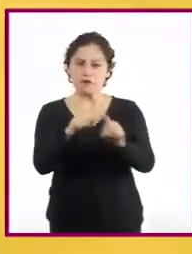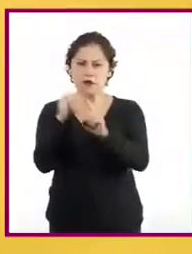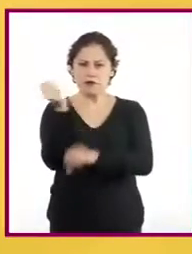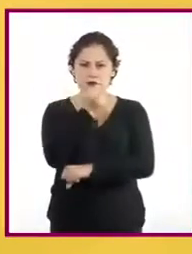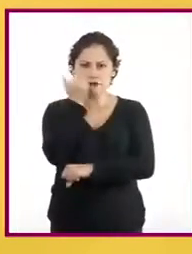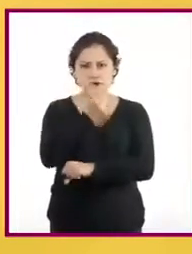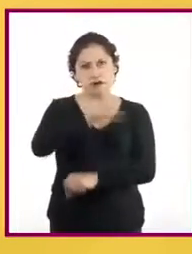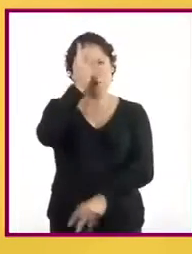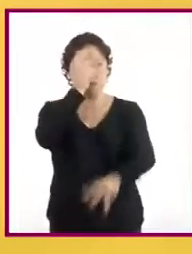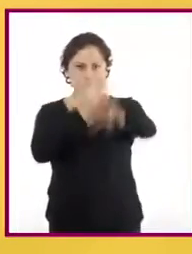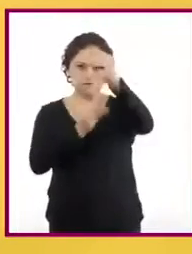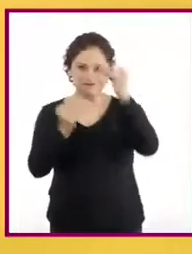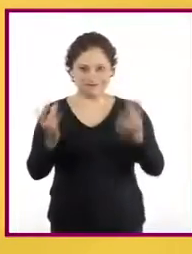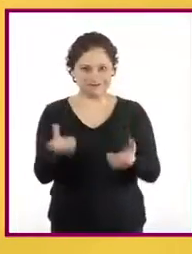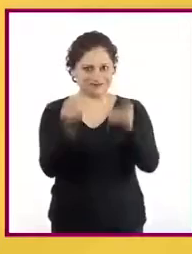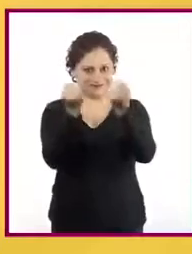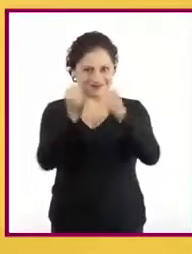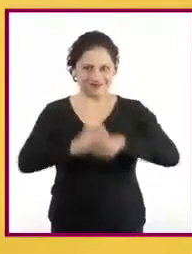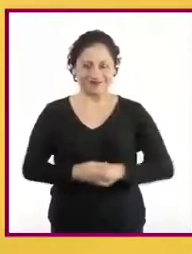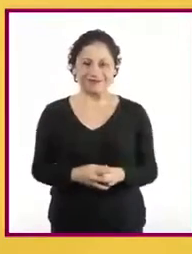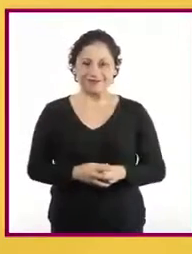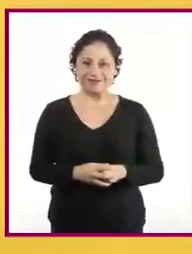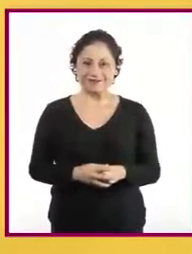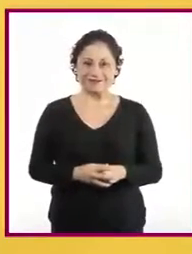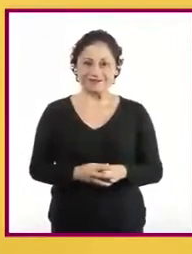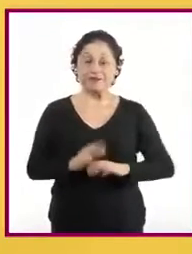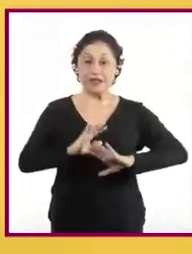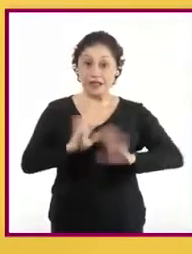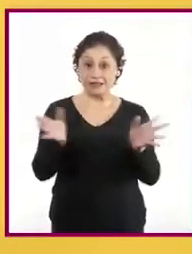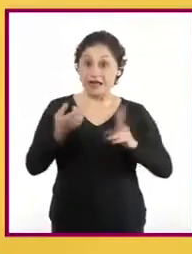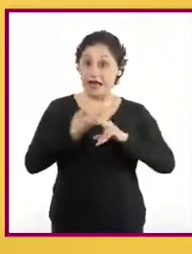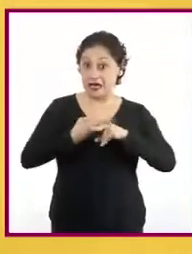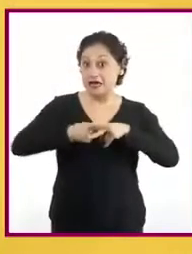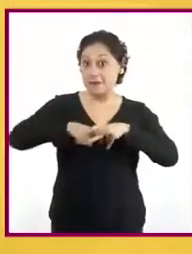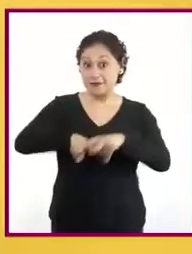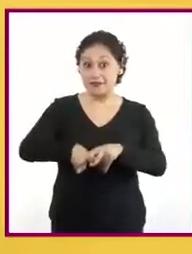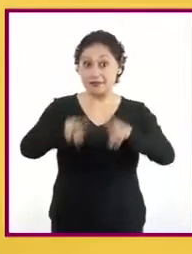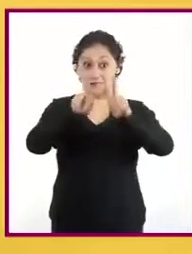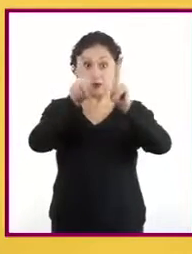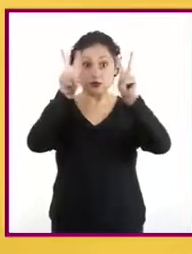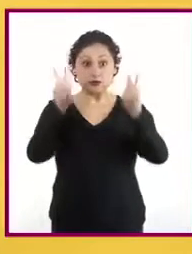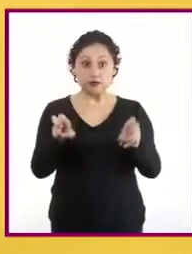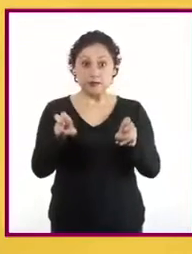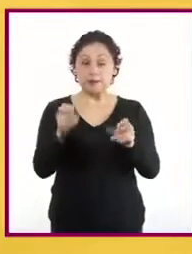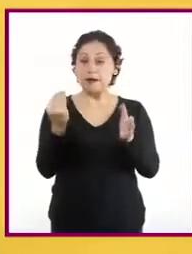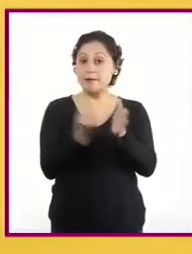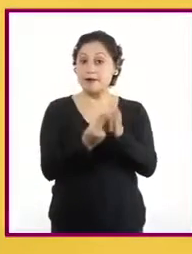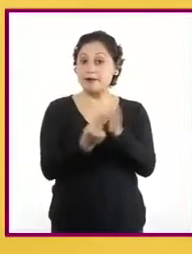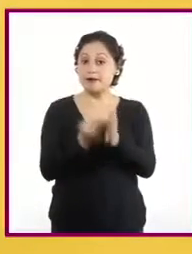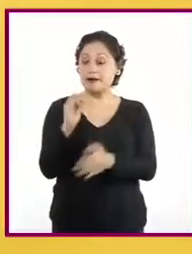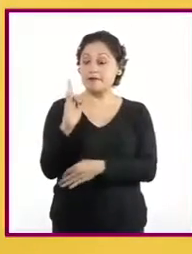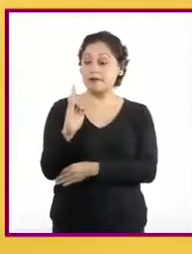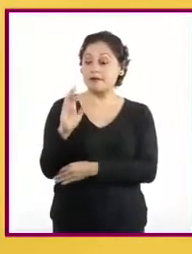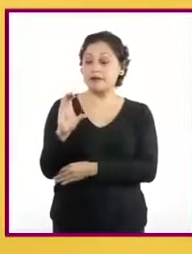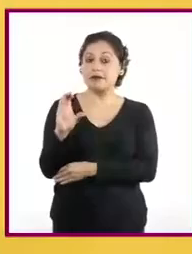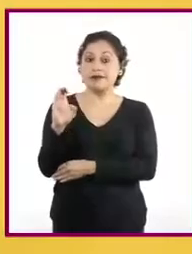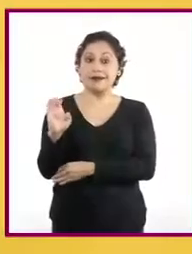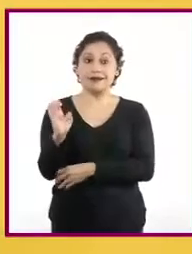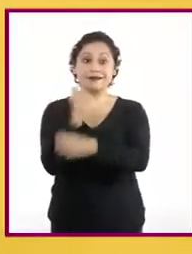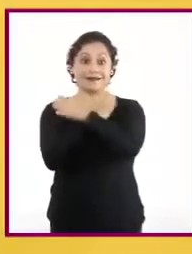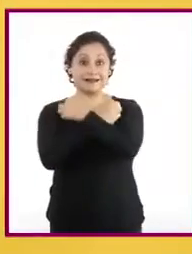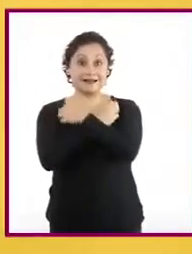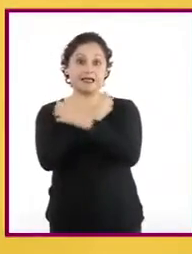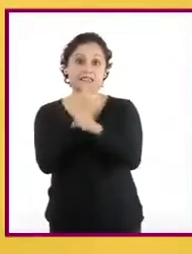de la comunidad educativa. Estamos por comenzar una sesión de formación cívica y ética de segundo grado,